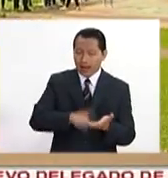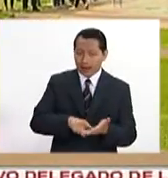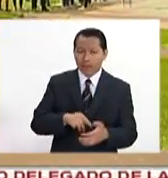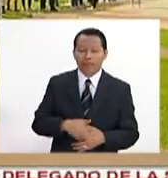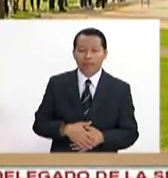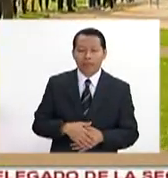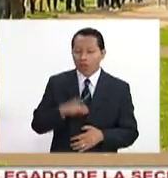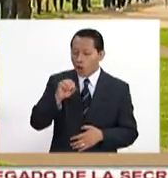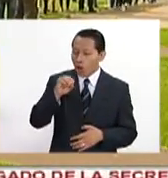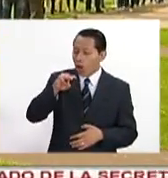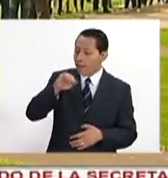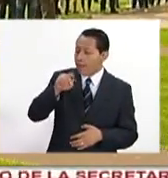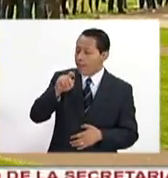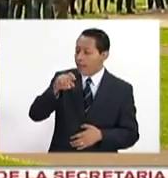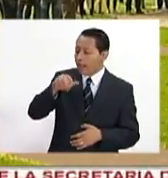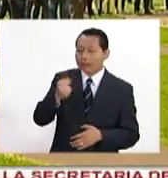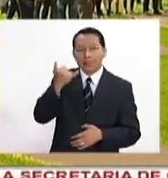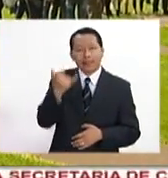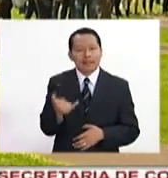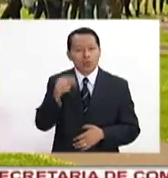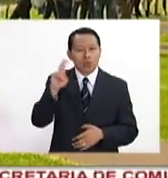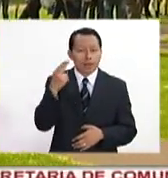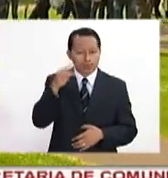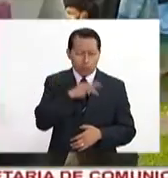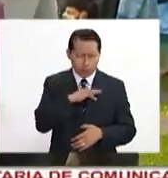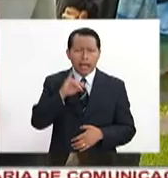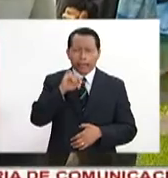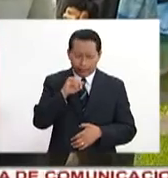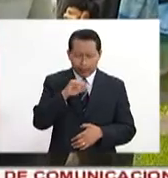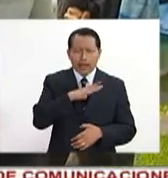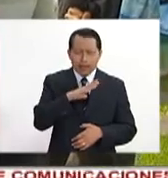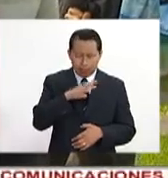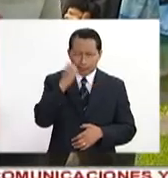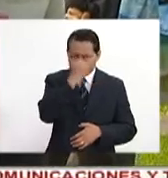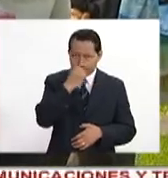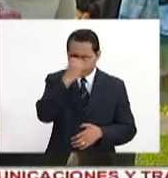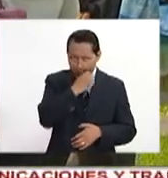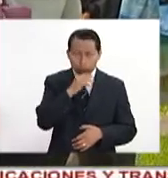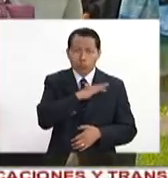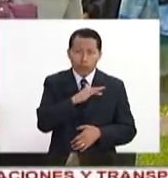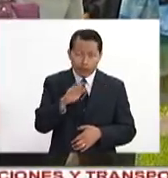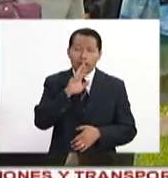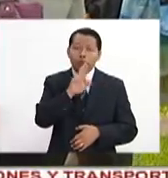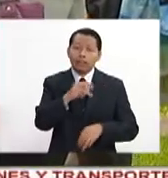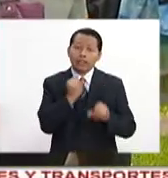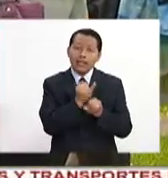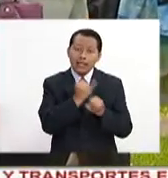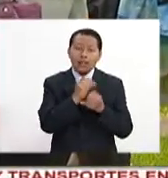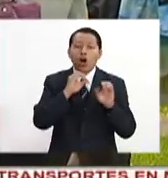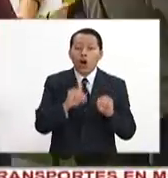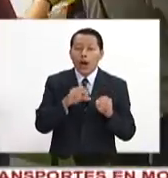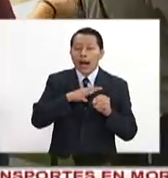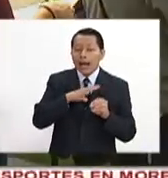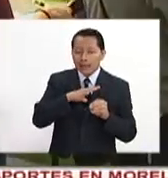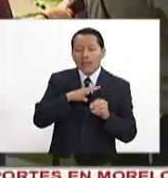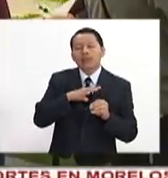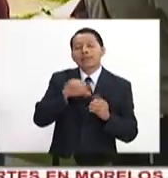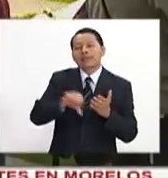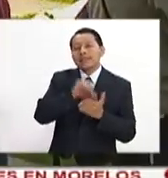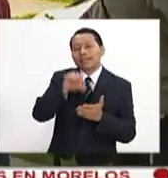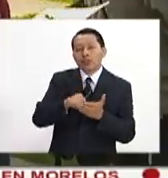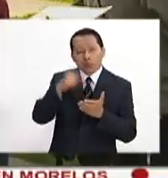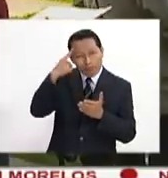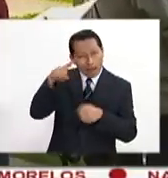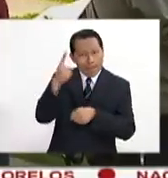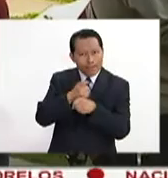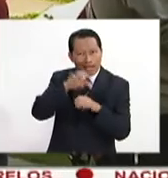panorama, la Comipems y la UNAM se comprometieron a entregar la revisión de los resultados vía internet o bien acudir a la Dirección de Gestión y Estrategia de Primer